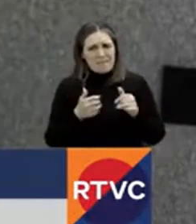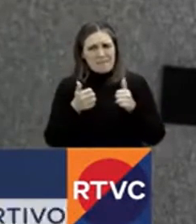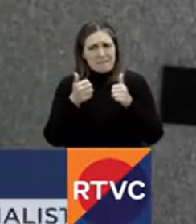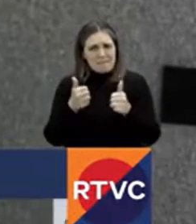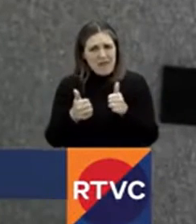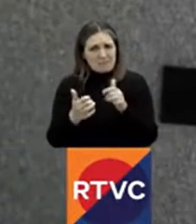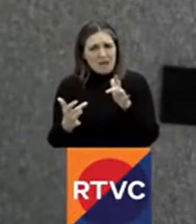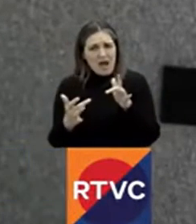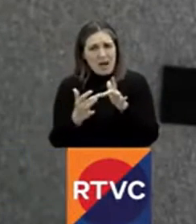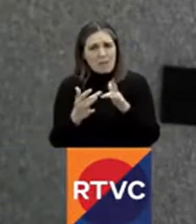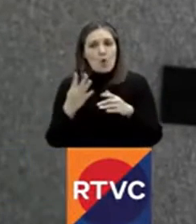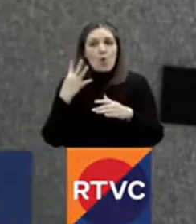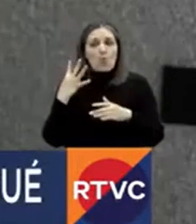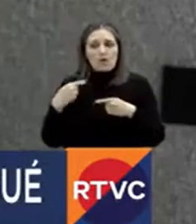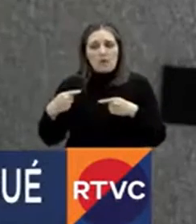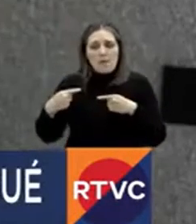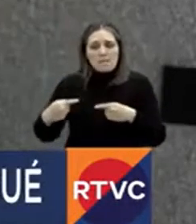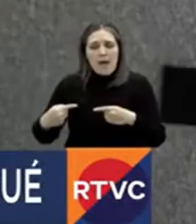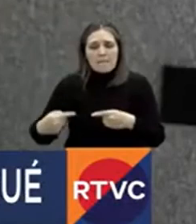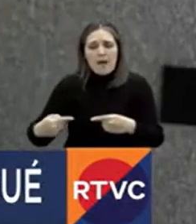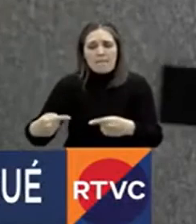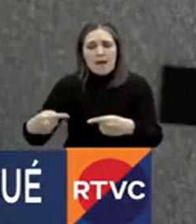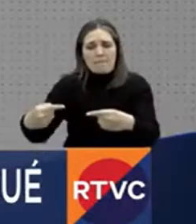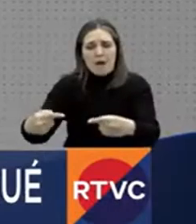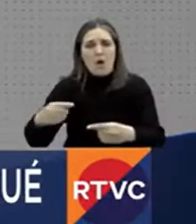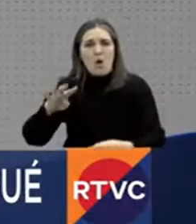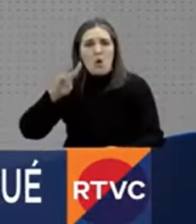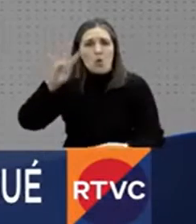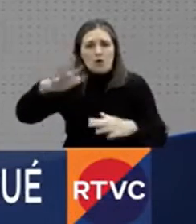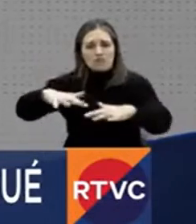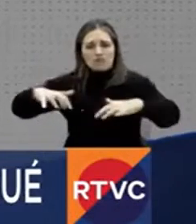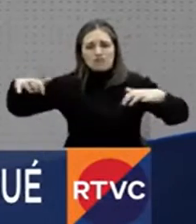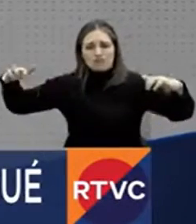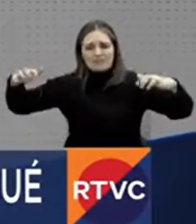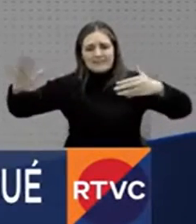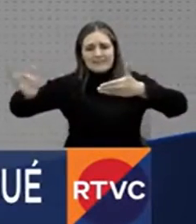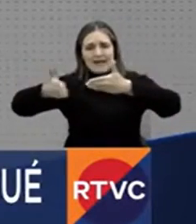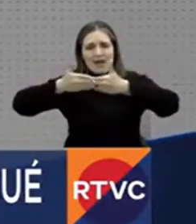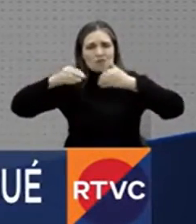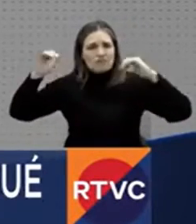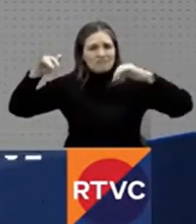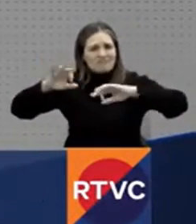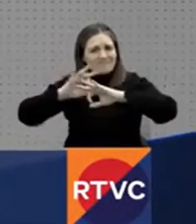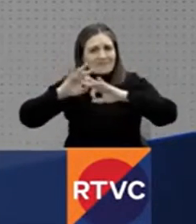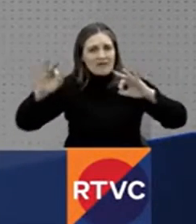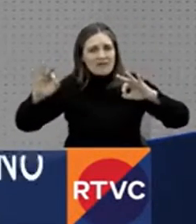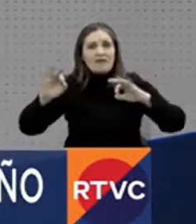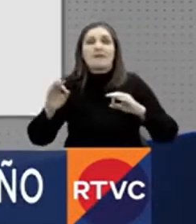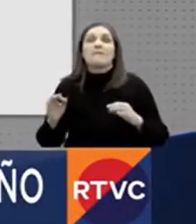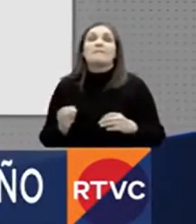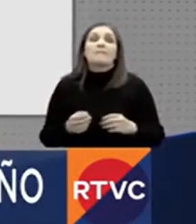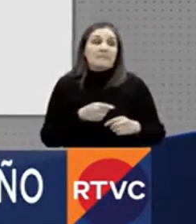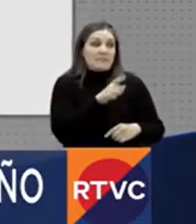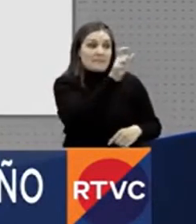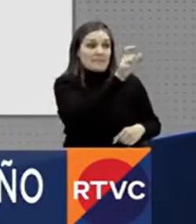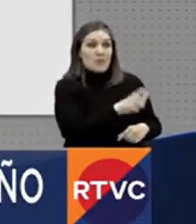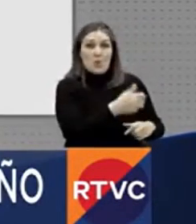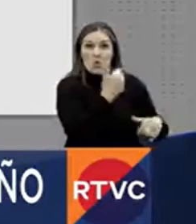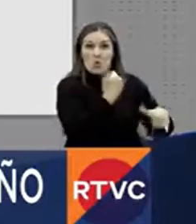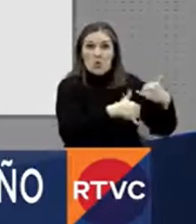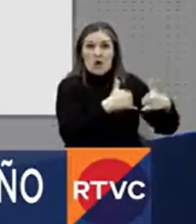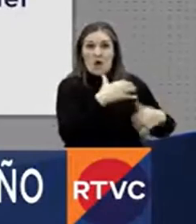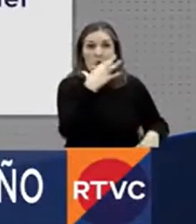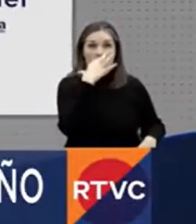sanción adecuada, no hay causales de agravación. El artículo número 2 confirma 3 fechas de castigo para el jugador de Millonarios